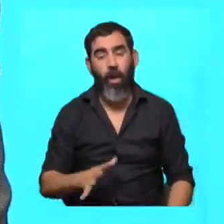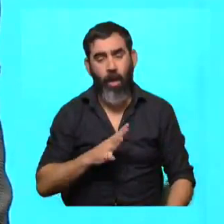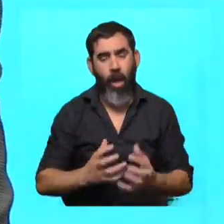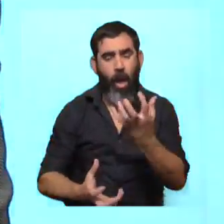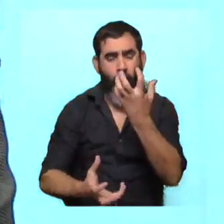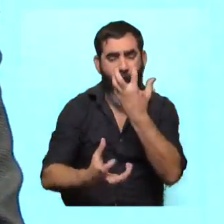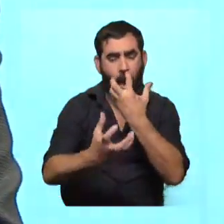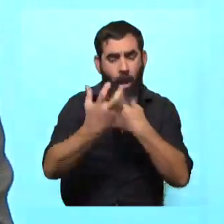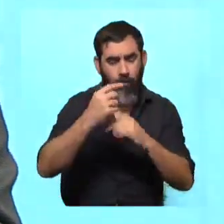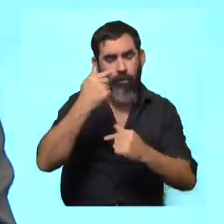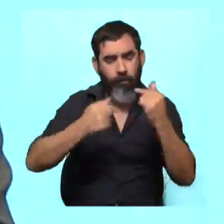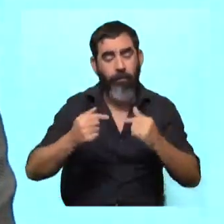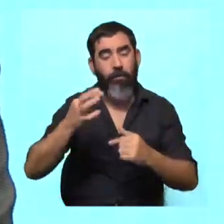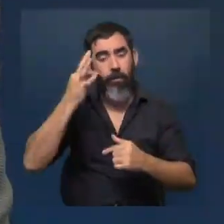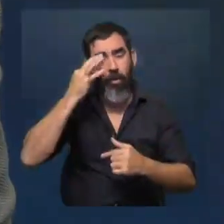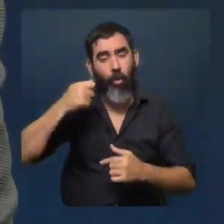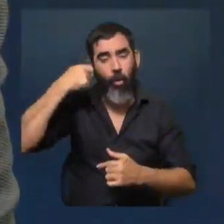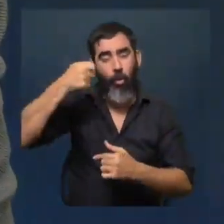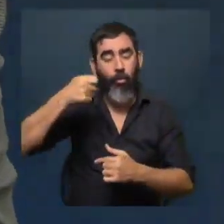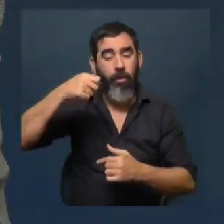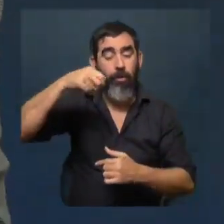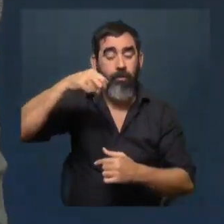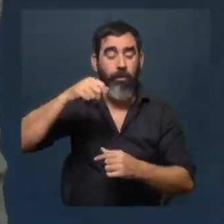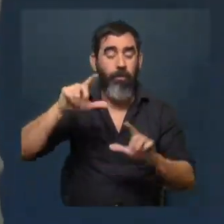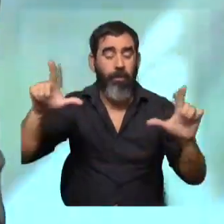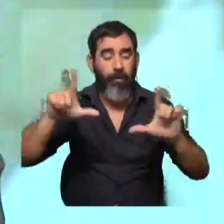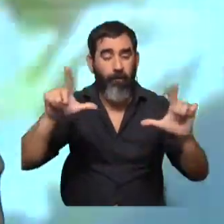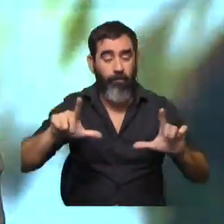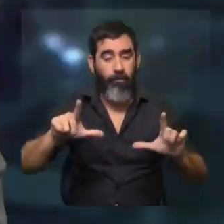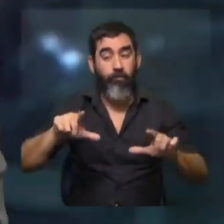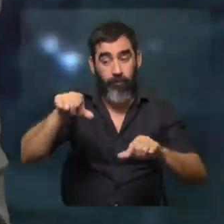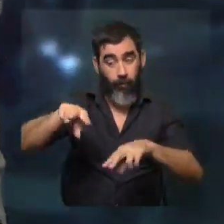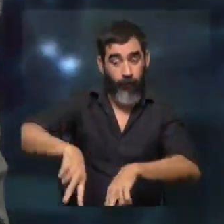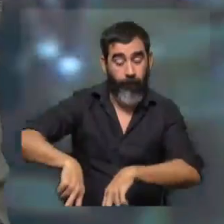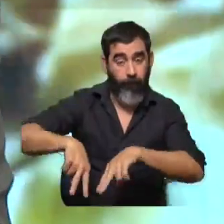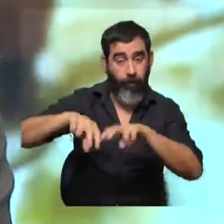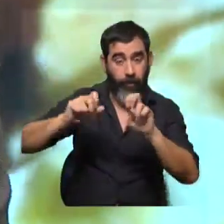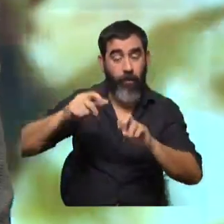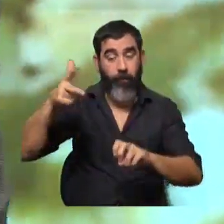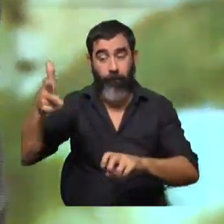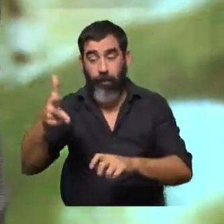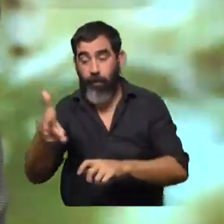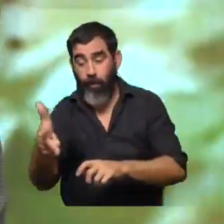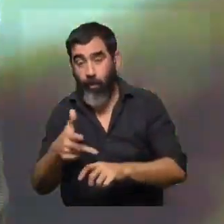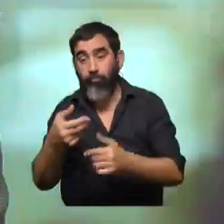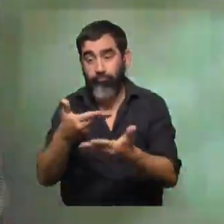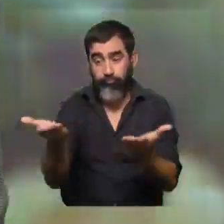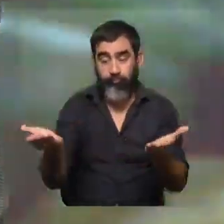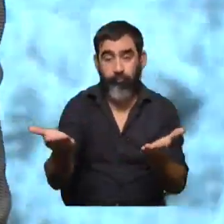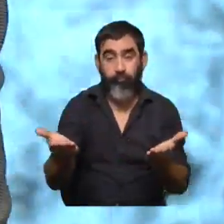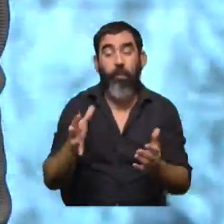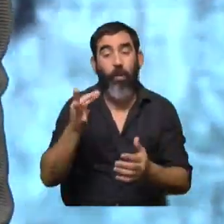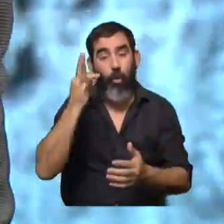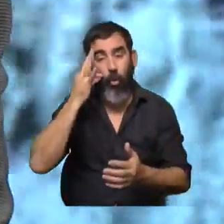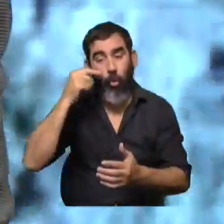puedo pasar el chivo de un sí, claro, National Geographic, que de alguna manera lo investigó, lo filmó, y creo que va a ser un